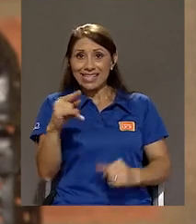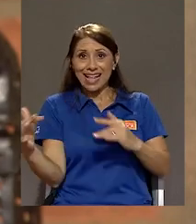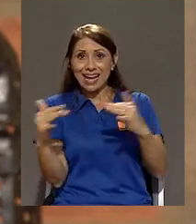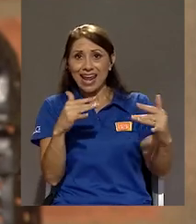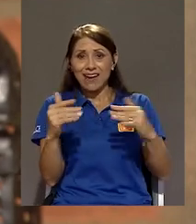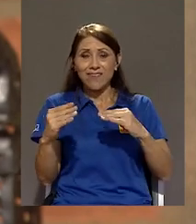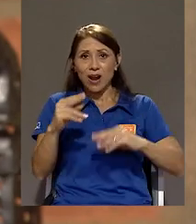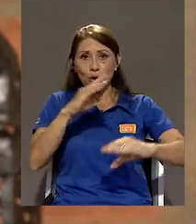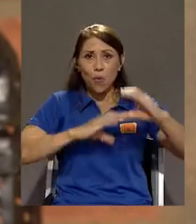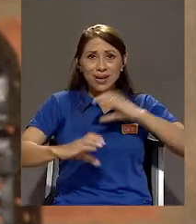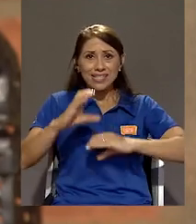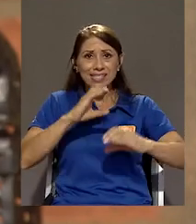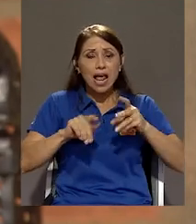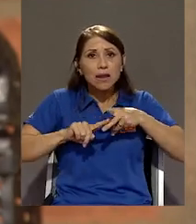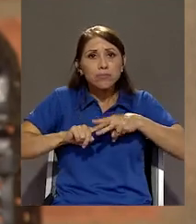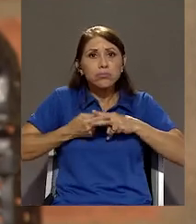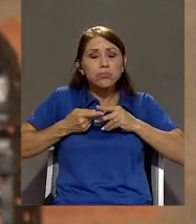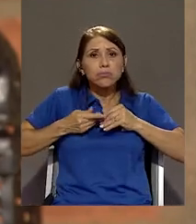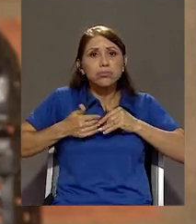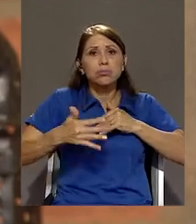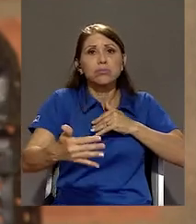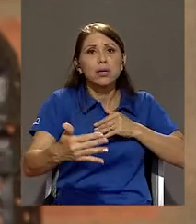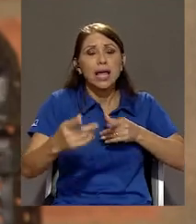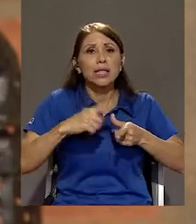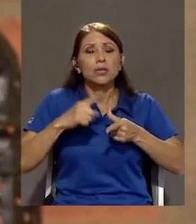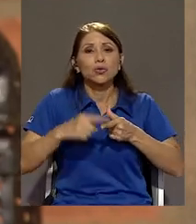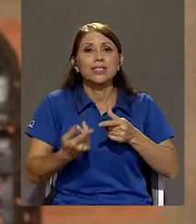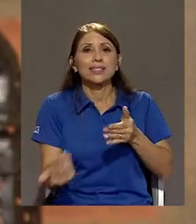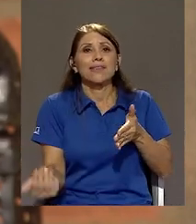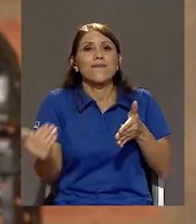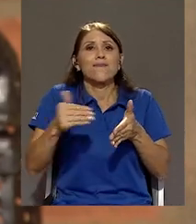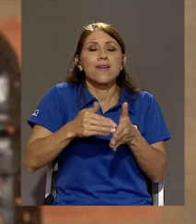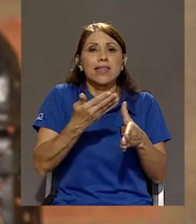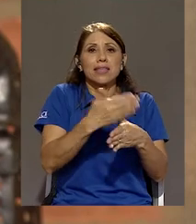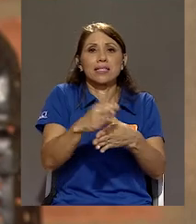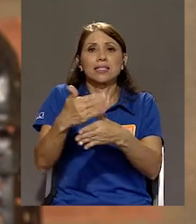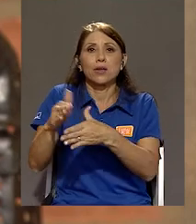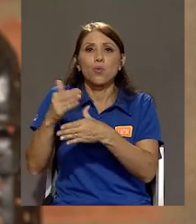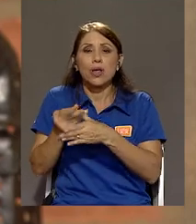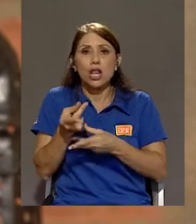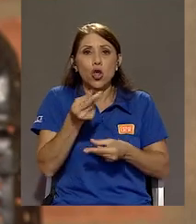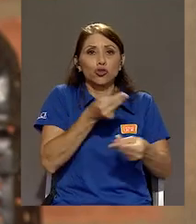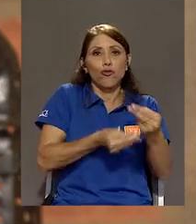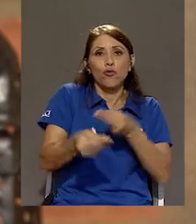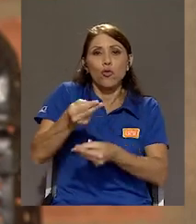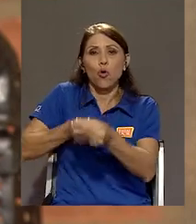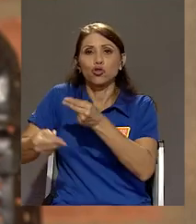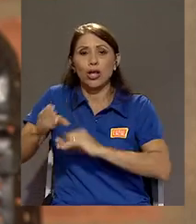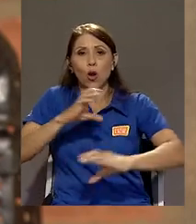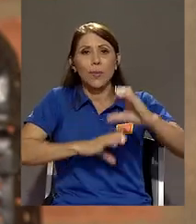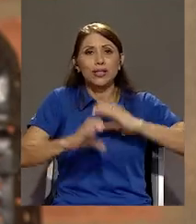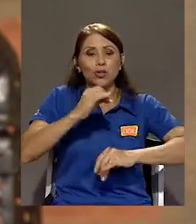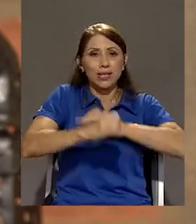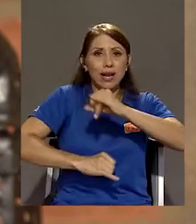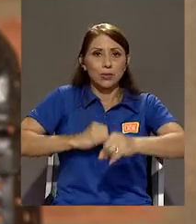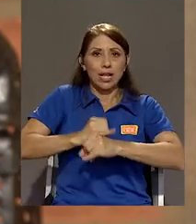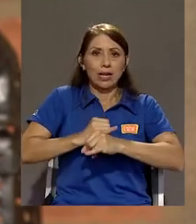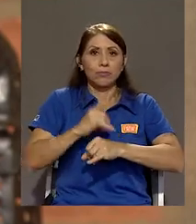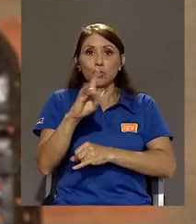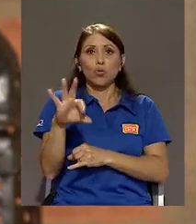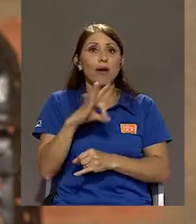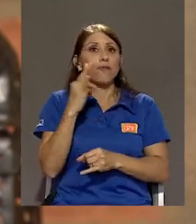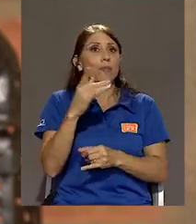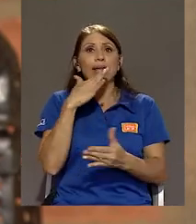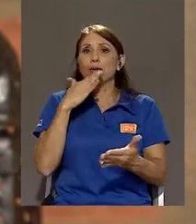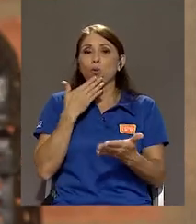guerra comercial se desata, se van a redistribuir los flujos de comercio internacional de una manera